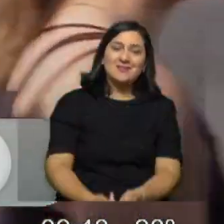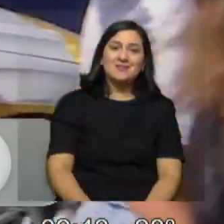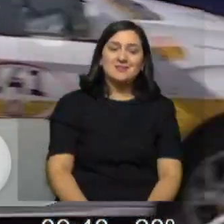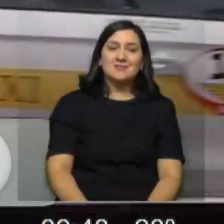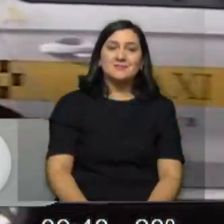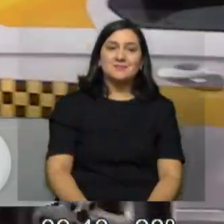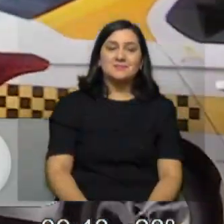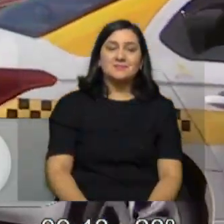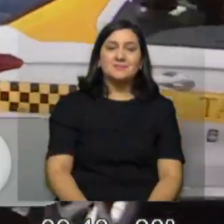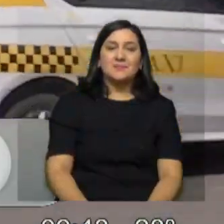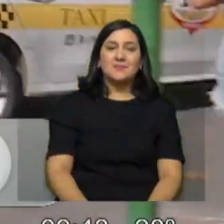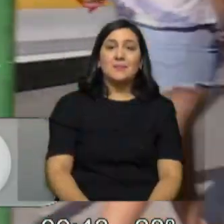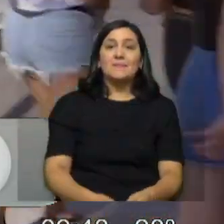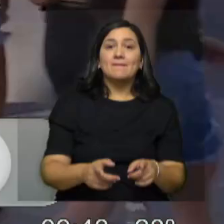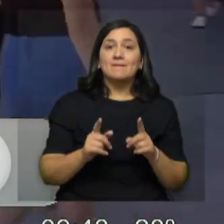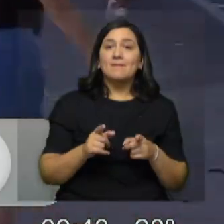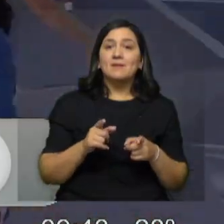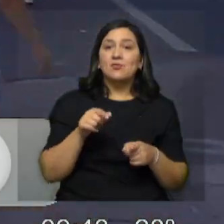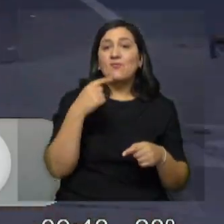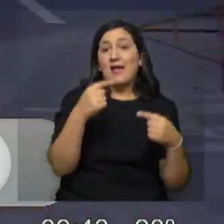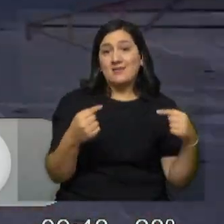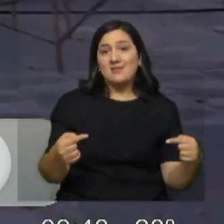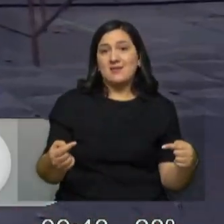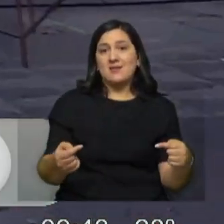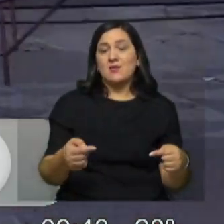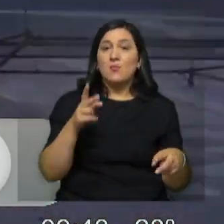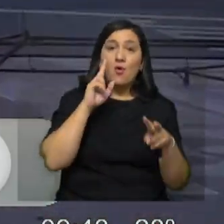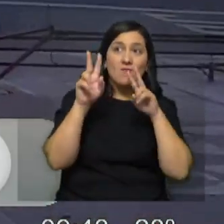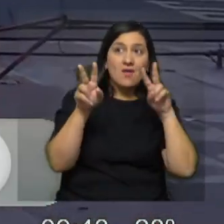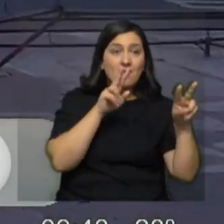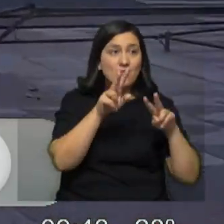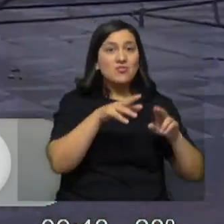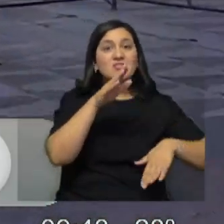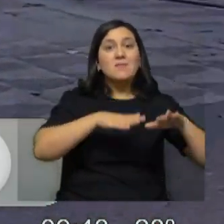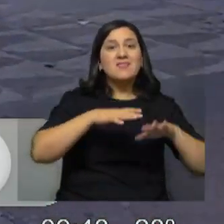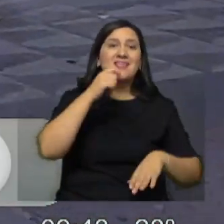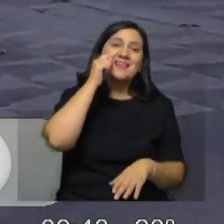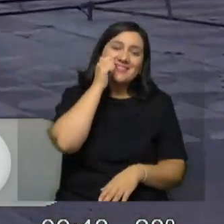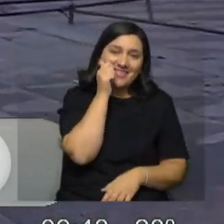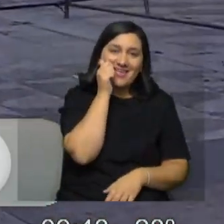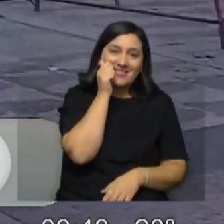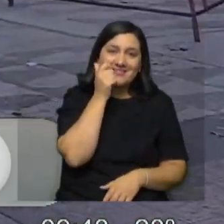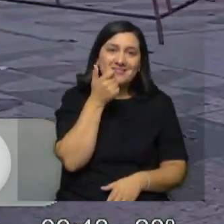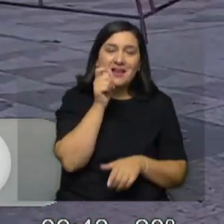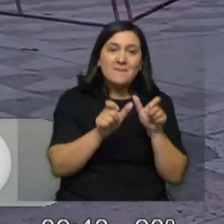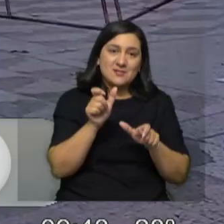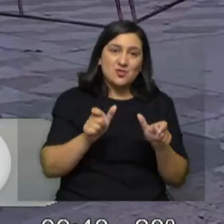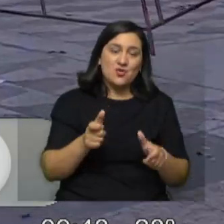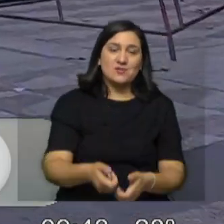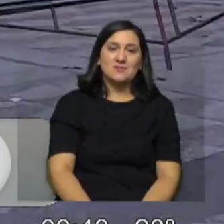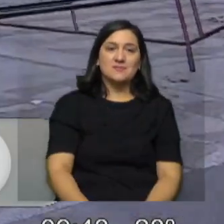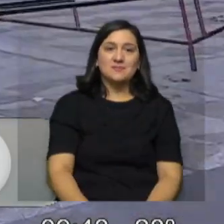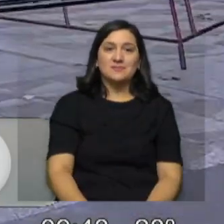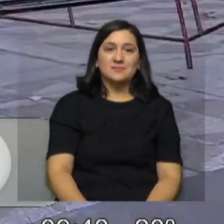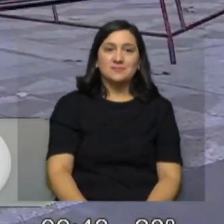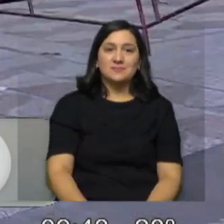acá dialogando con nosotros también. Esto va variando, Fito, como estamos viendo, de acuerdo a las edades que tienen las distintas personas que dialogan